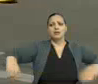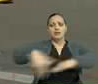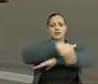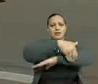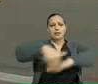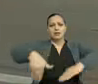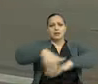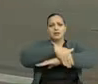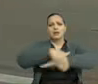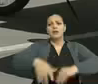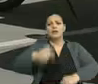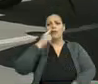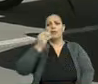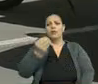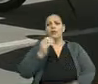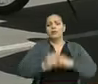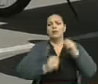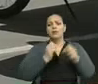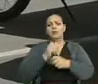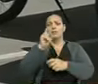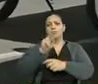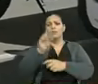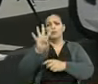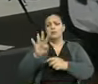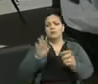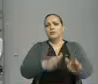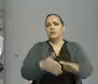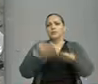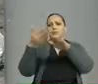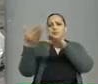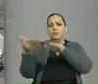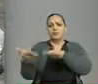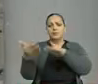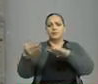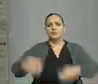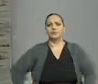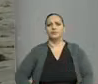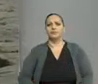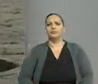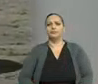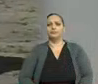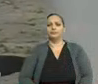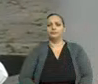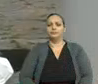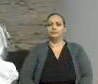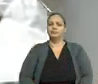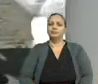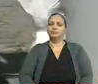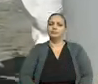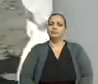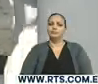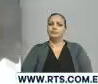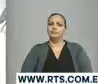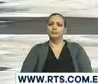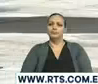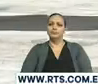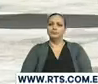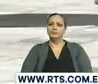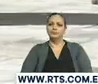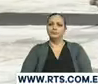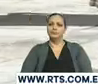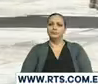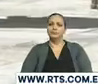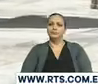capital Azuaya. Edison Encarnación, que prefirió hacer su vida en las calles y no en su hogar, murió en presencia de su madre, que advertida de la ubicación de su